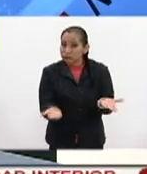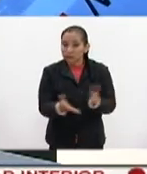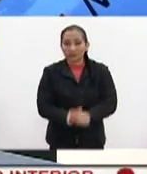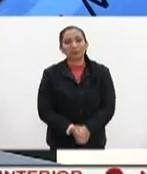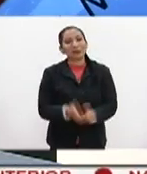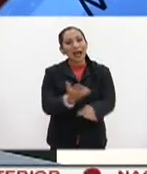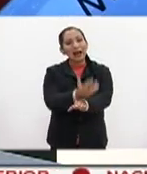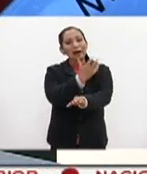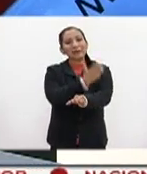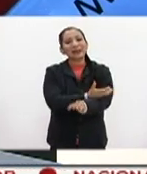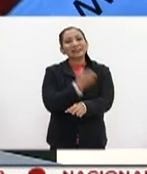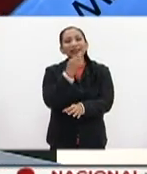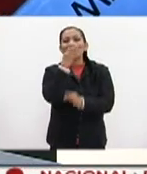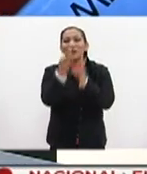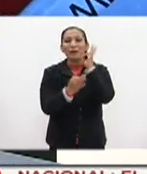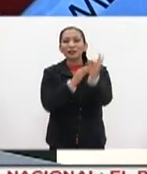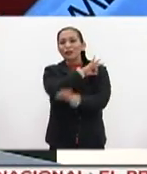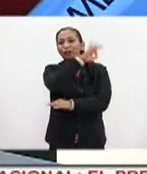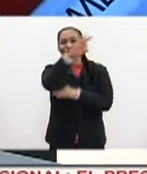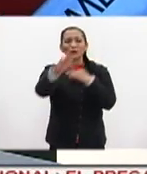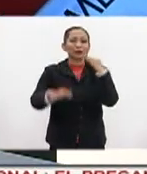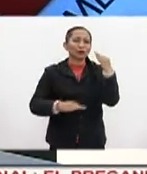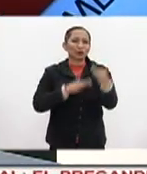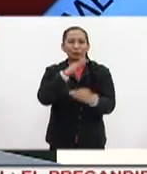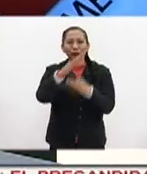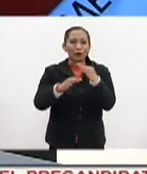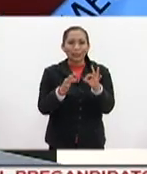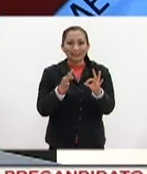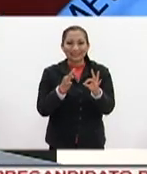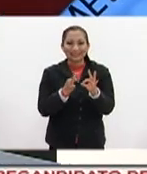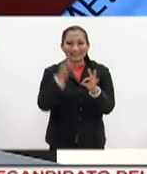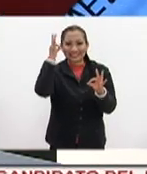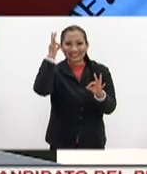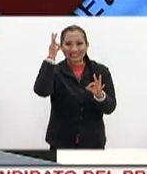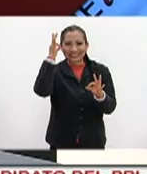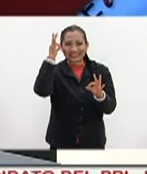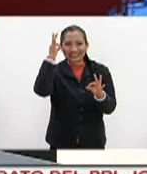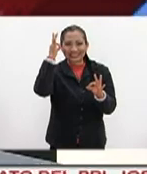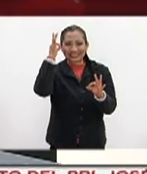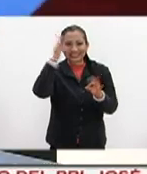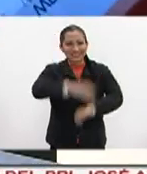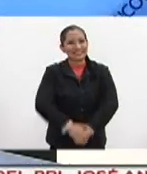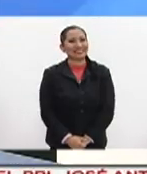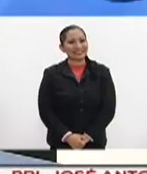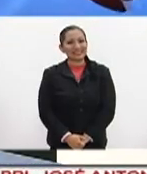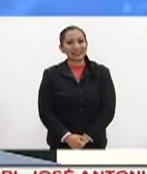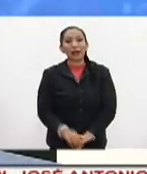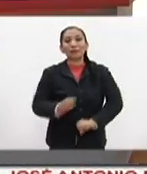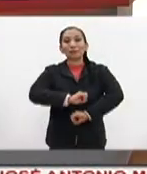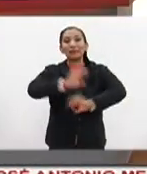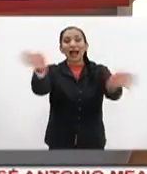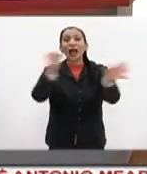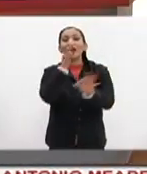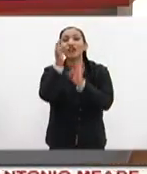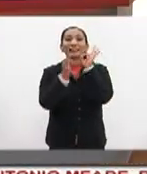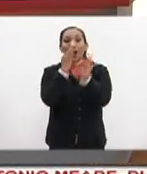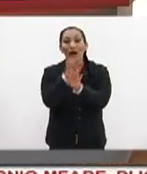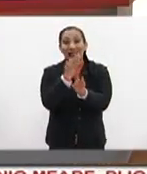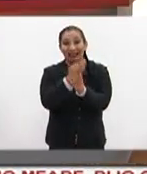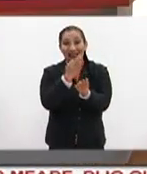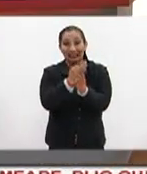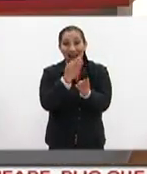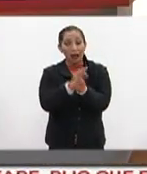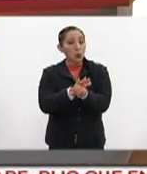con ustedes. Acompáñenos, esto es informativo. Tenemos la noticia al día. Así es, y la noticia en este